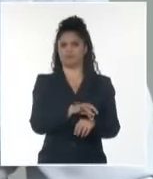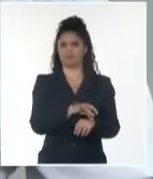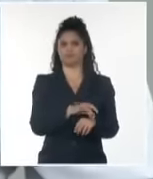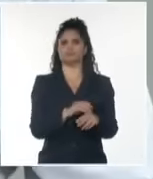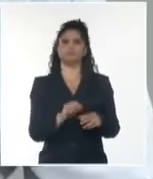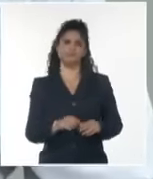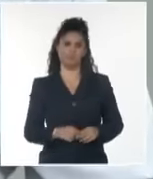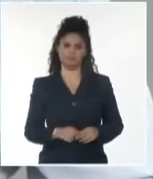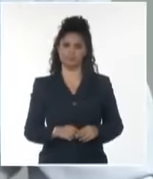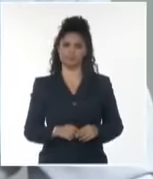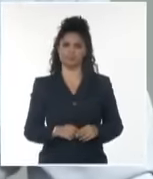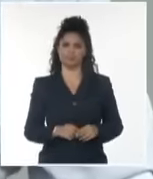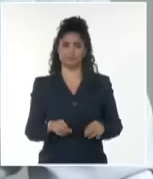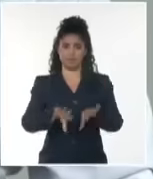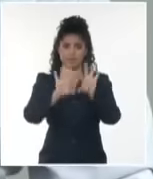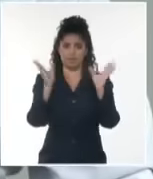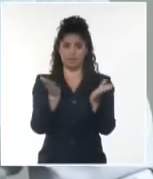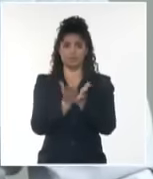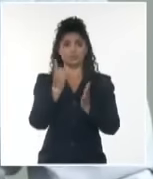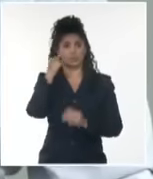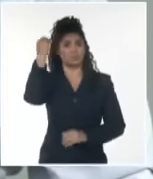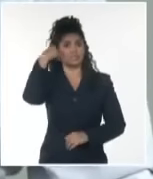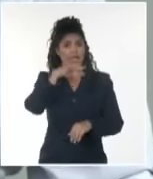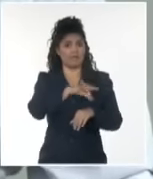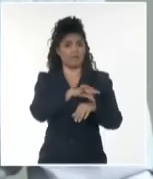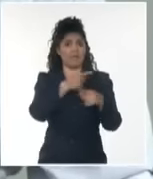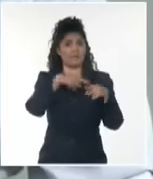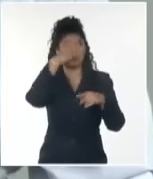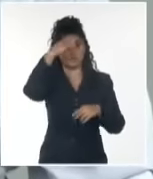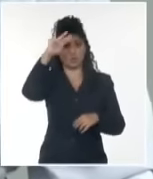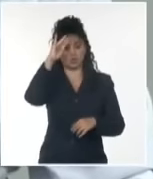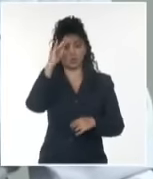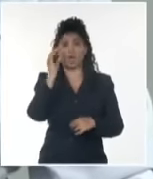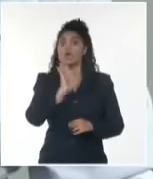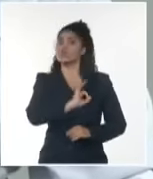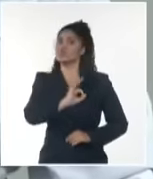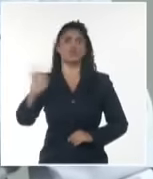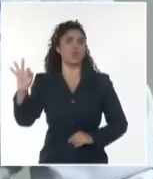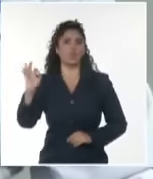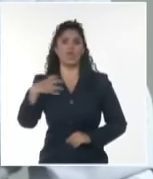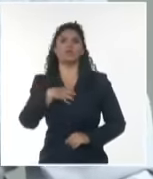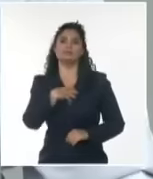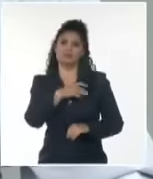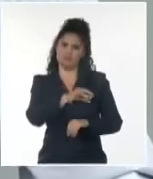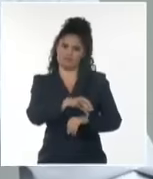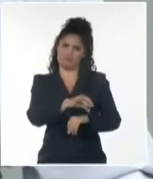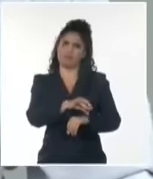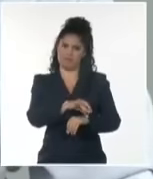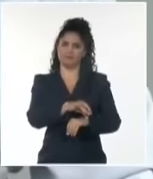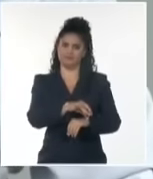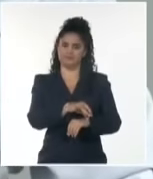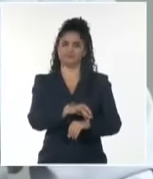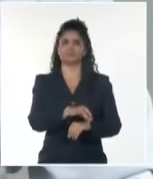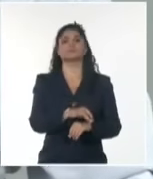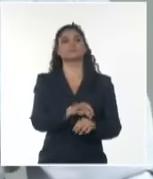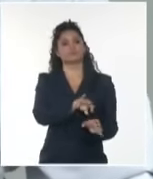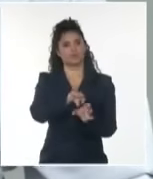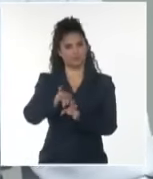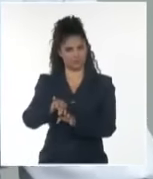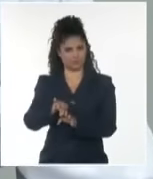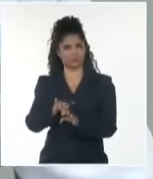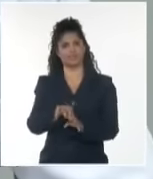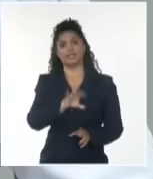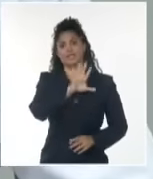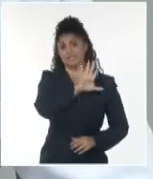en el mundo, lo que nosotros no habíamos tenido la presencia de él en nuestro país. Importante, esta enfermedad tiene un periodo de incubación de